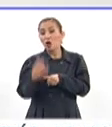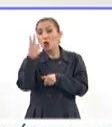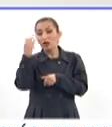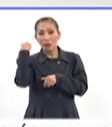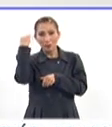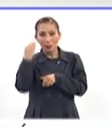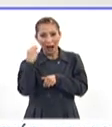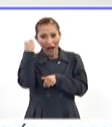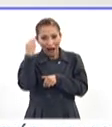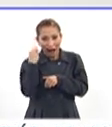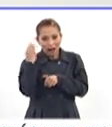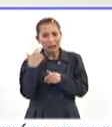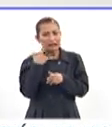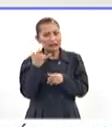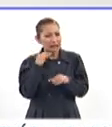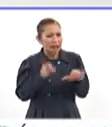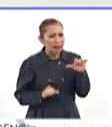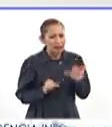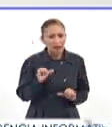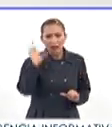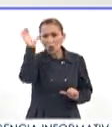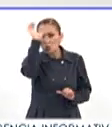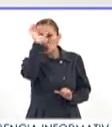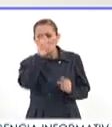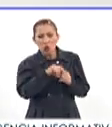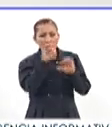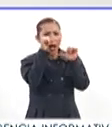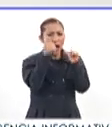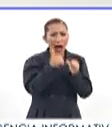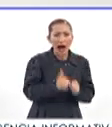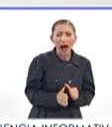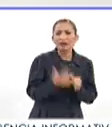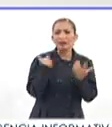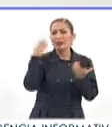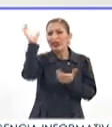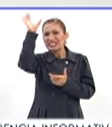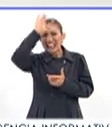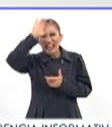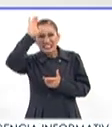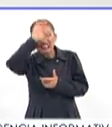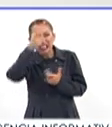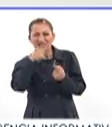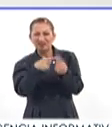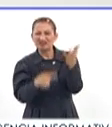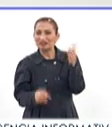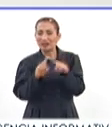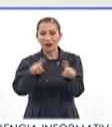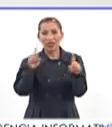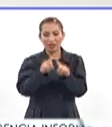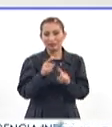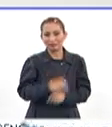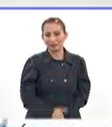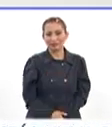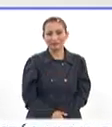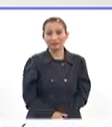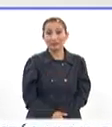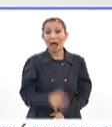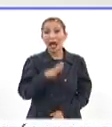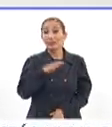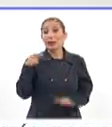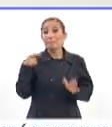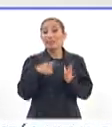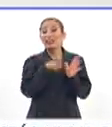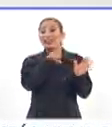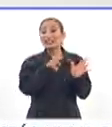4 de marzo de intensas actividades culturales, artísticas, científicas y de todo tipo, querido Omar. Va a haber más